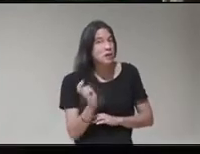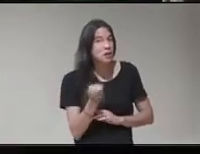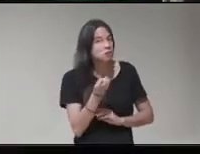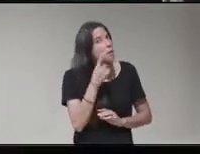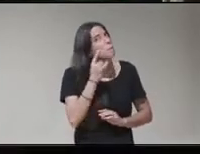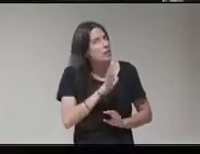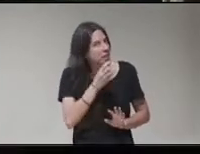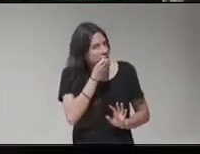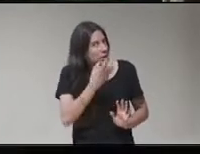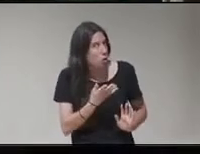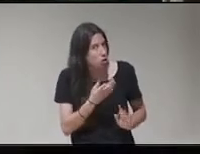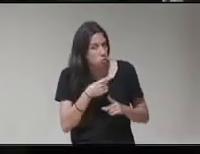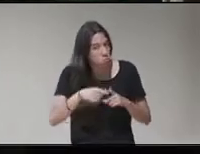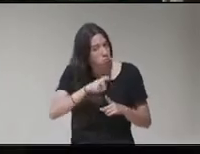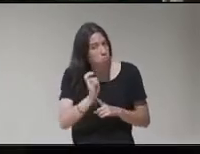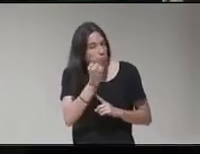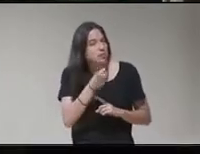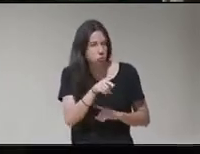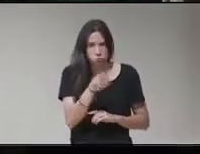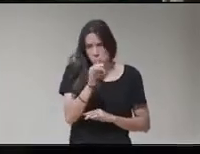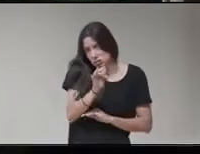¿no?